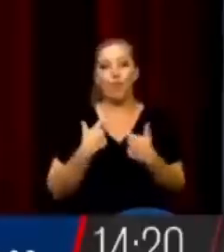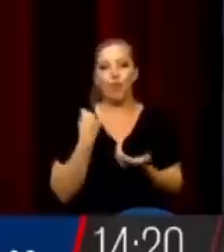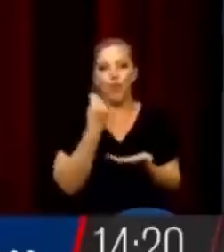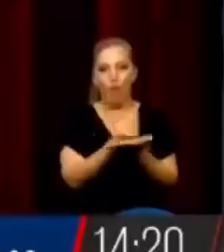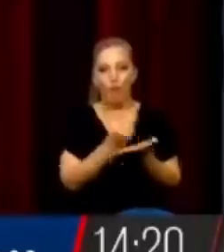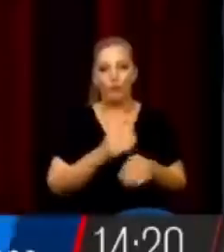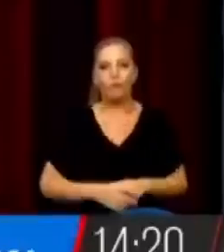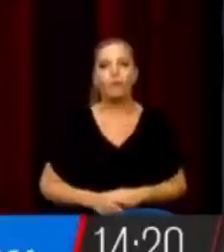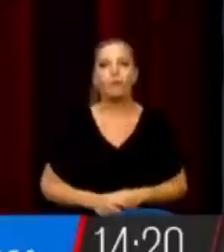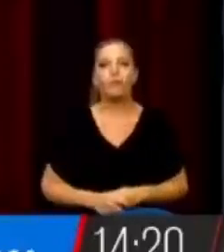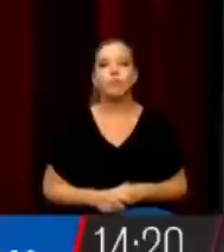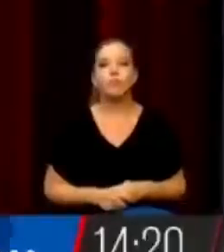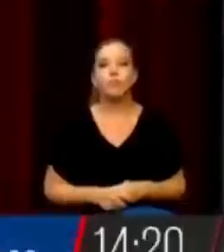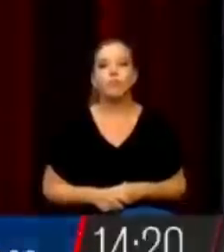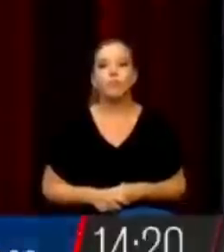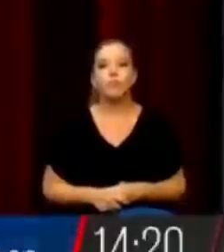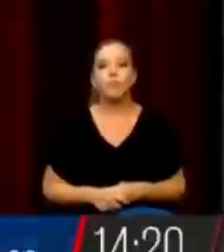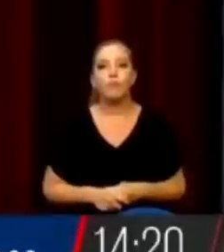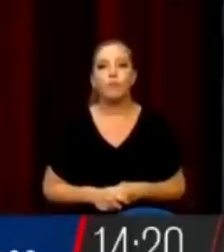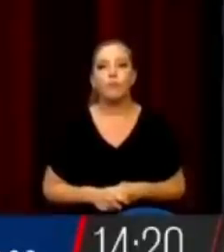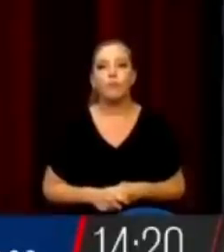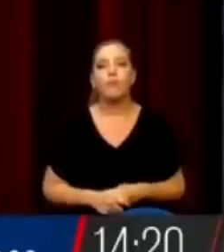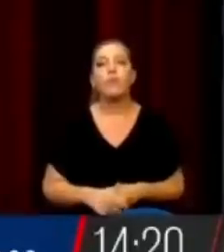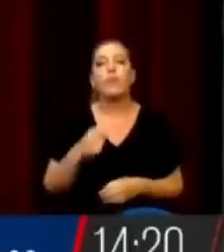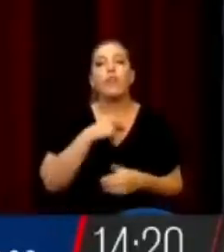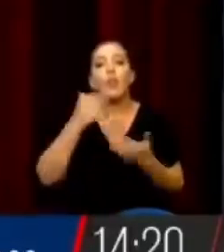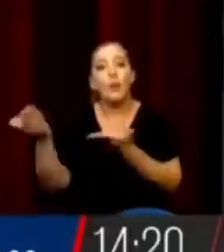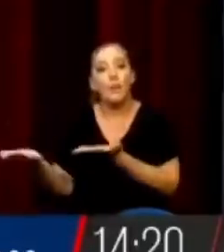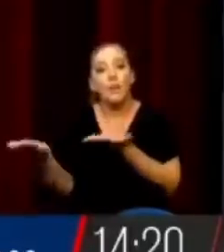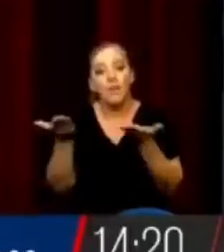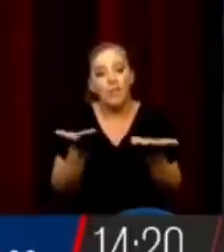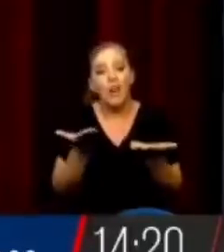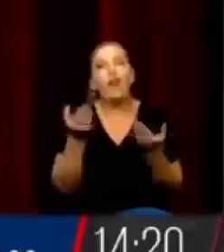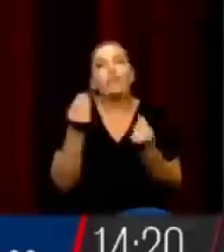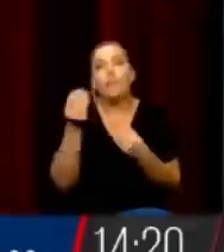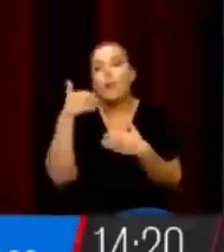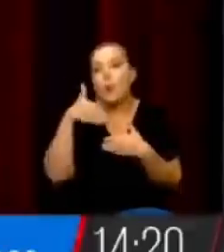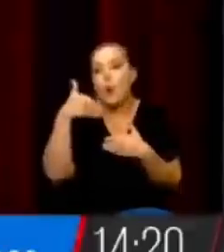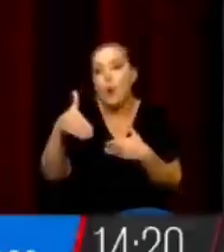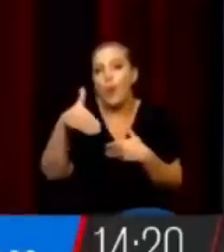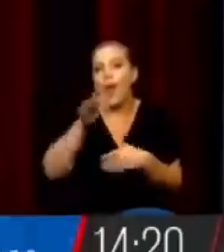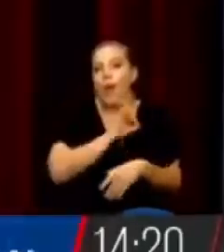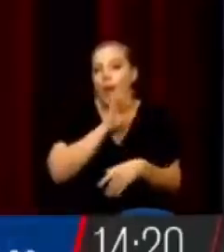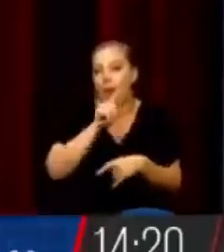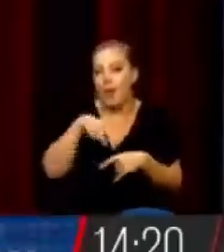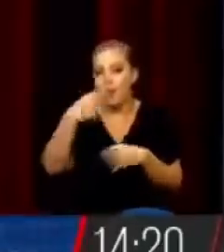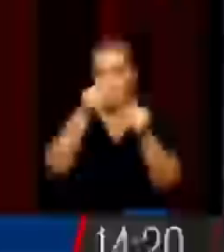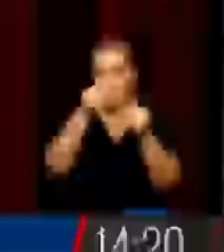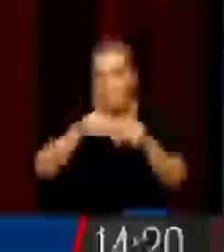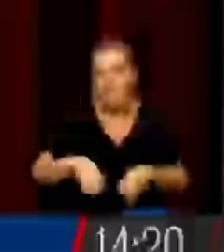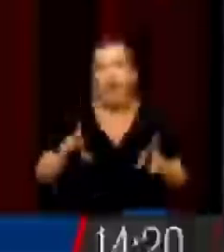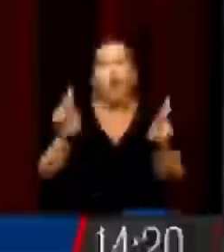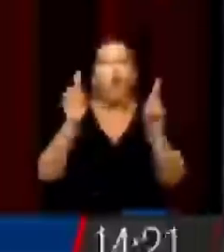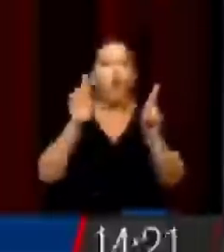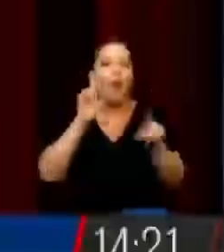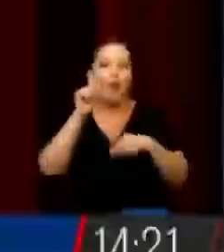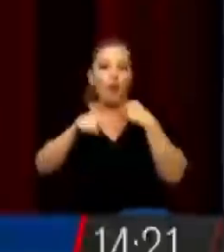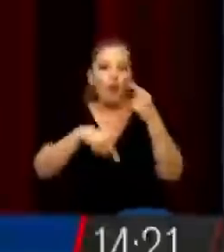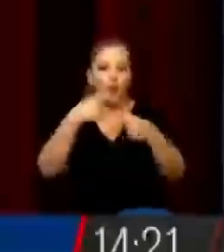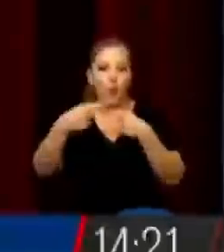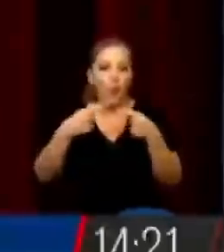quiero invitarlos a que este periodo que empieza, que ojalá continúe en esta